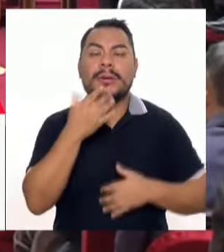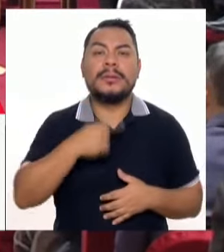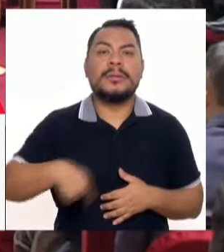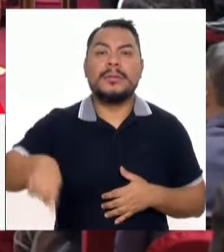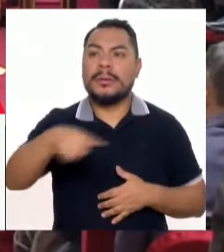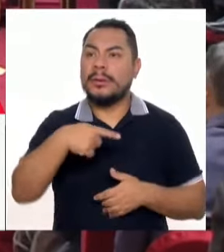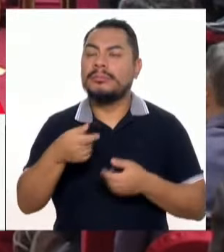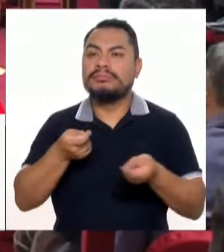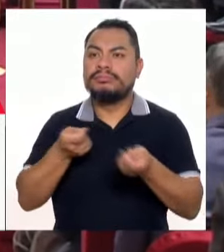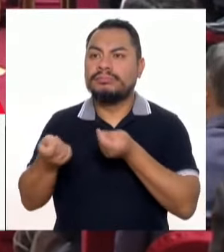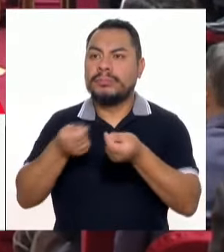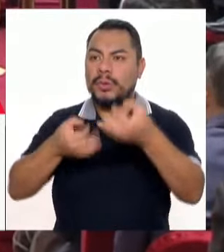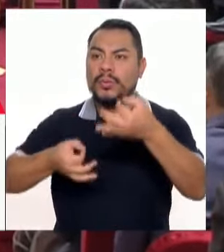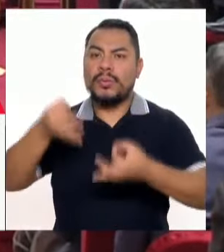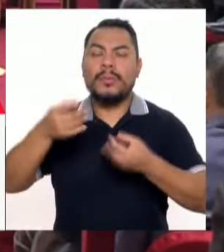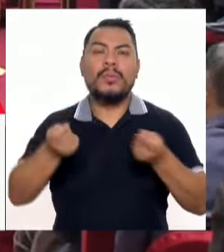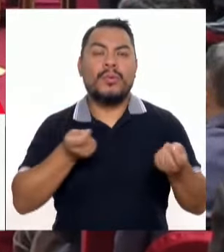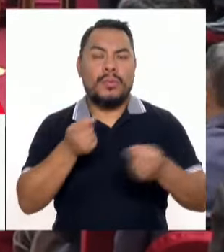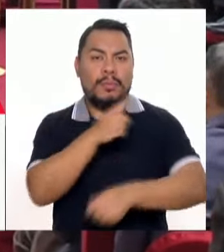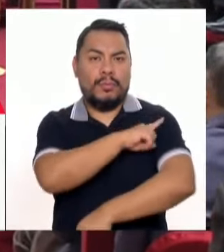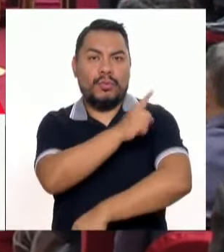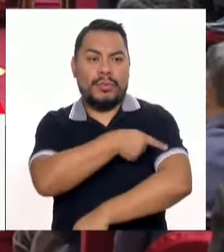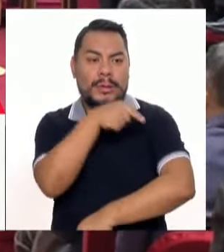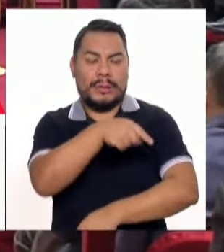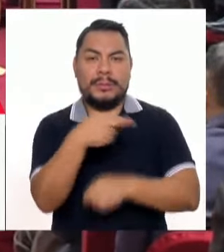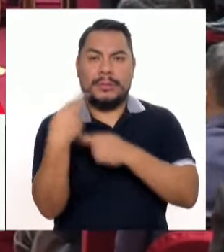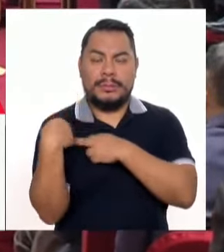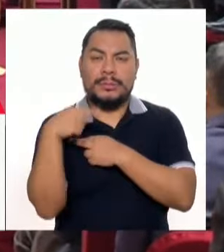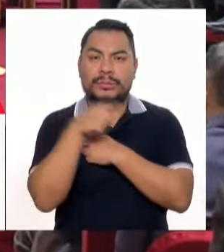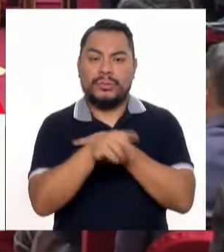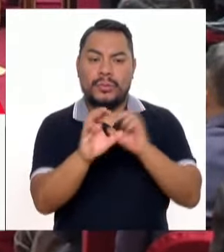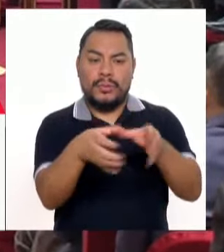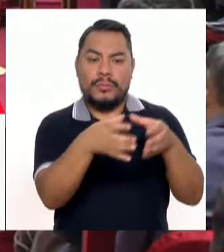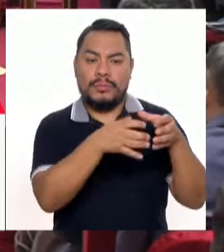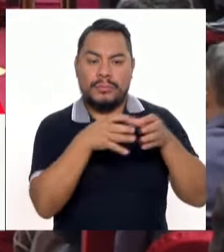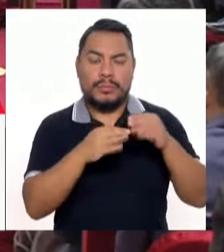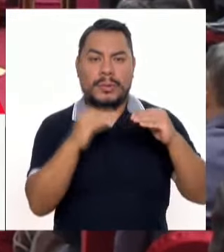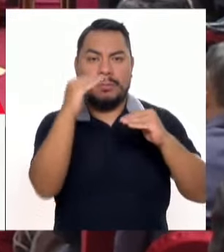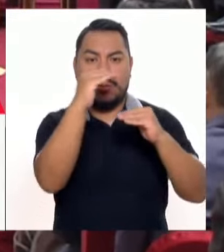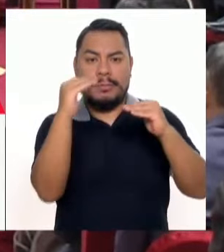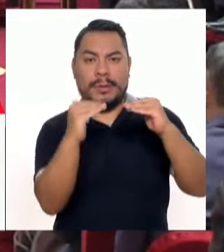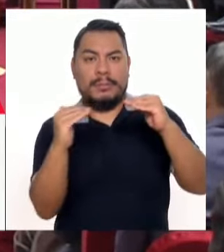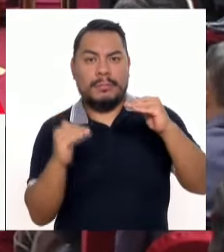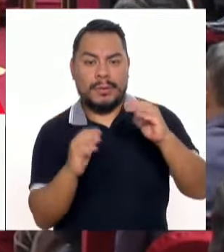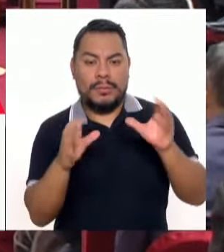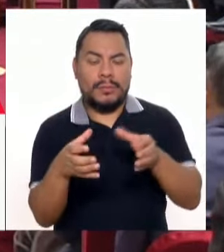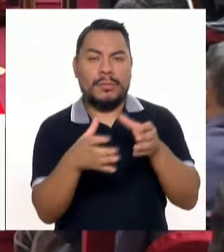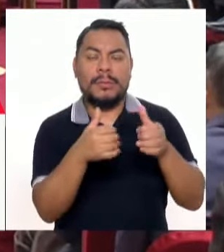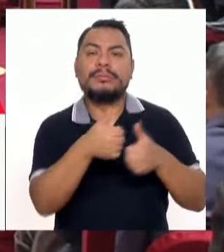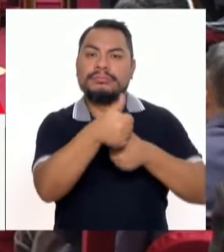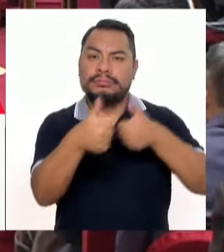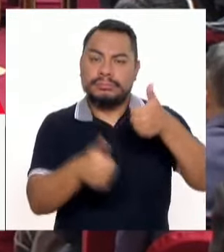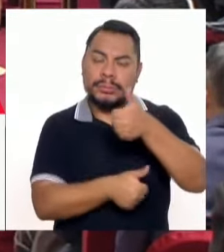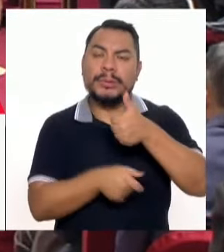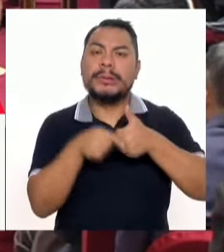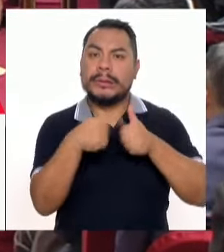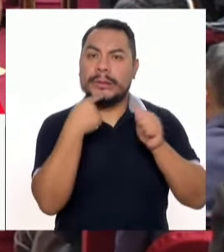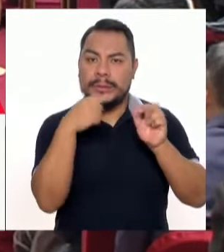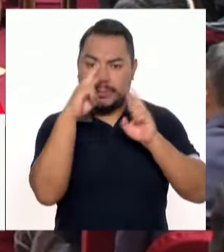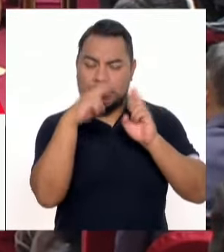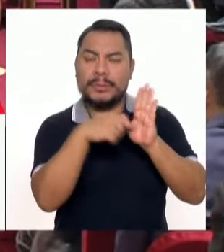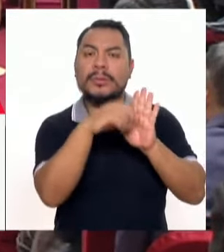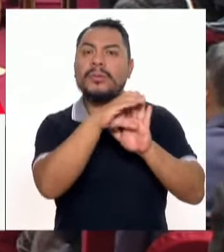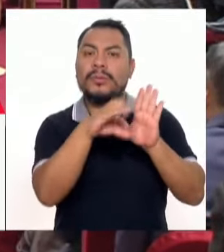y se ejerce por el Poder Judicial a través de sus órganos jerárquicos, con arreglos a la Constitución y a